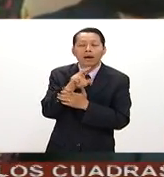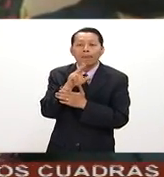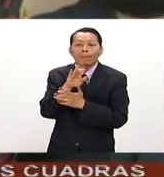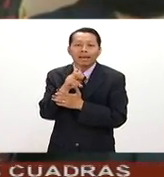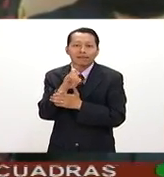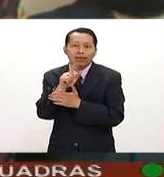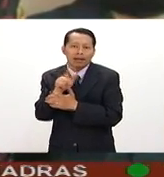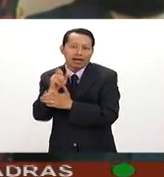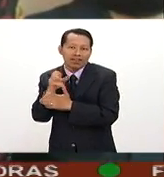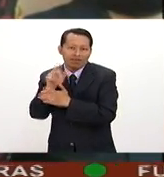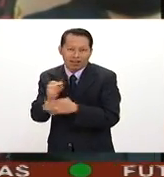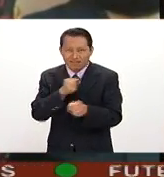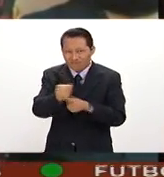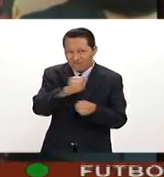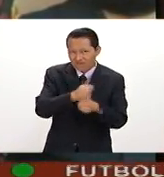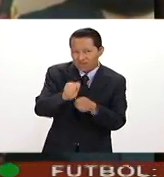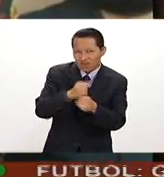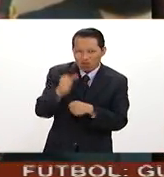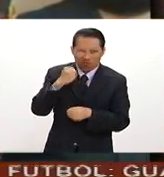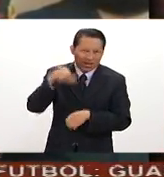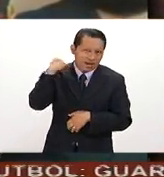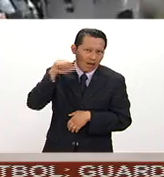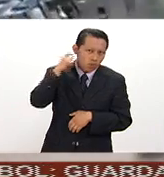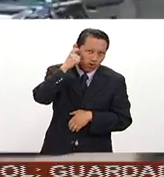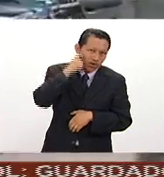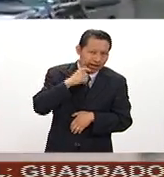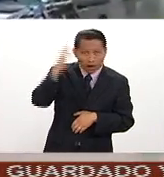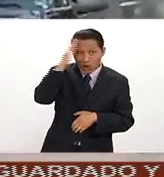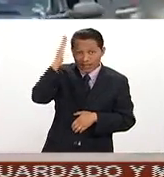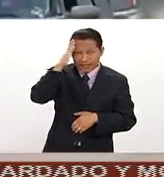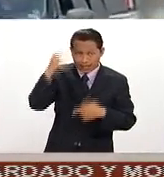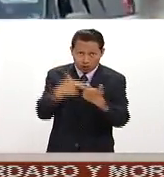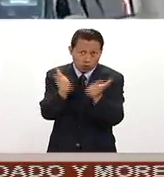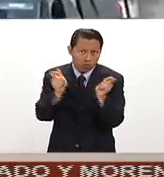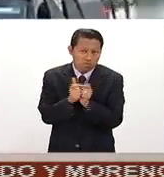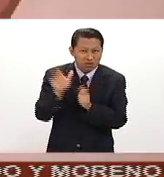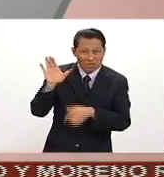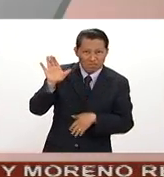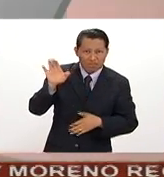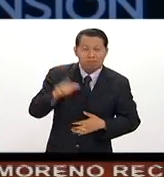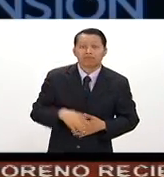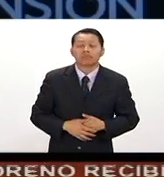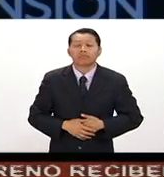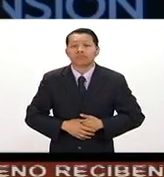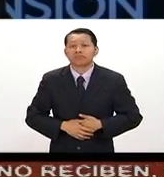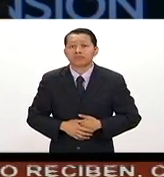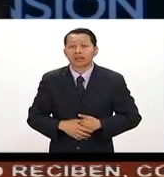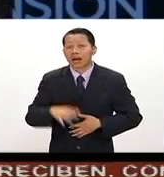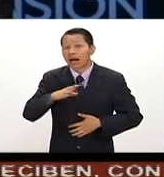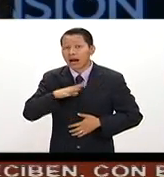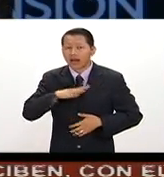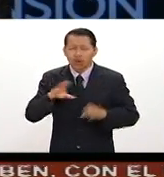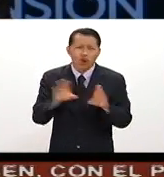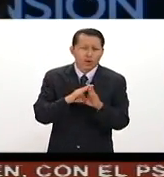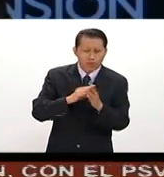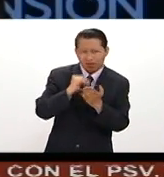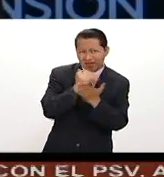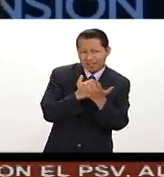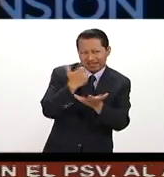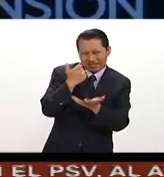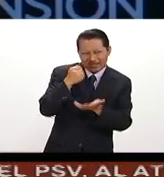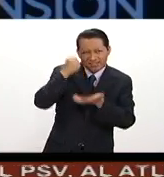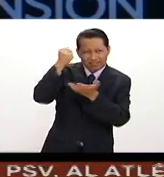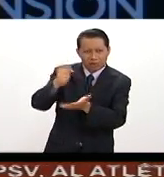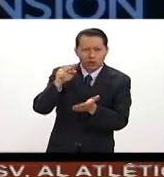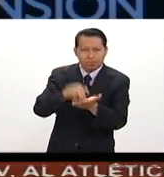extrema violencia en Acapulco, Guerrero, donde lideraba a su organización delictiva. El ajuste al presupuesto para